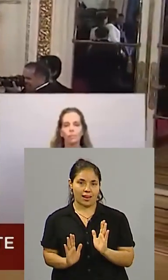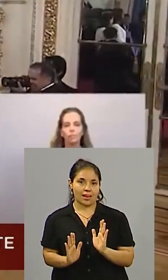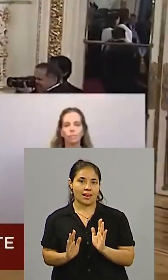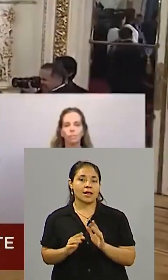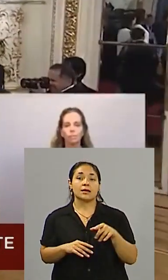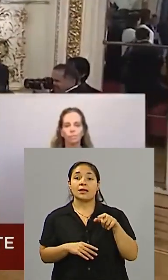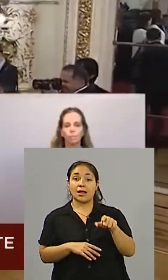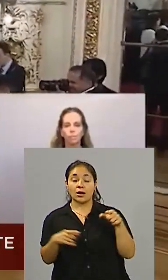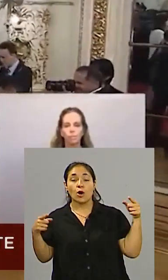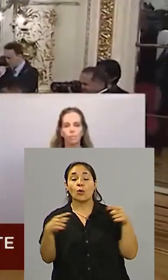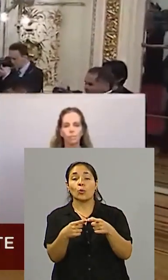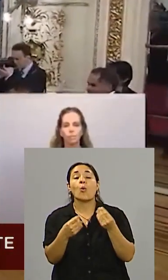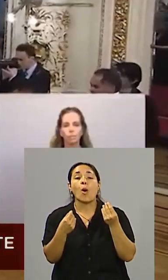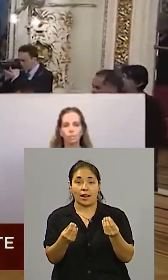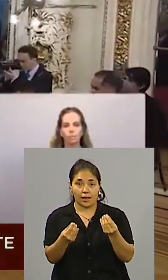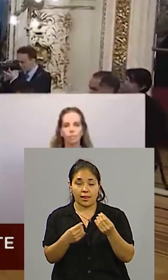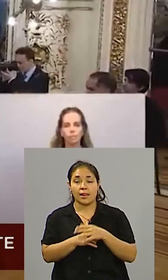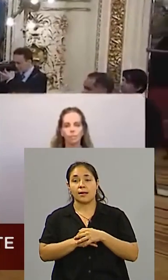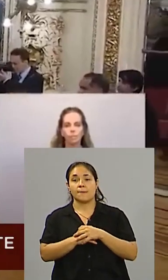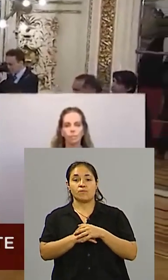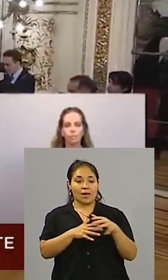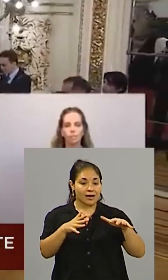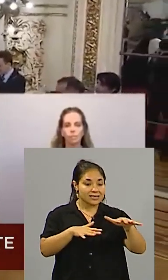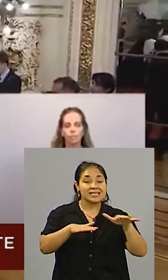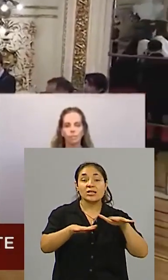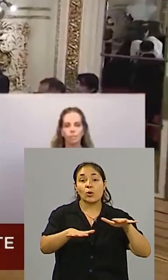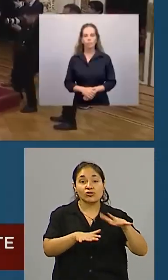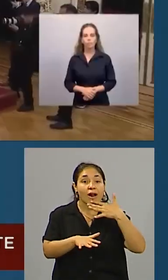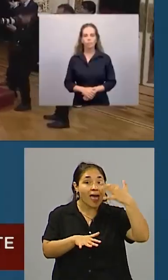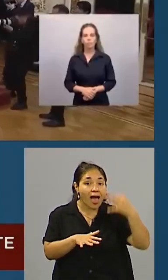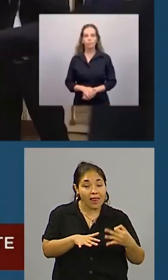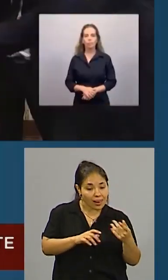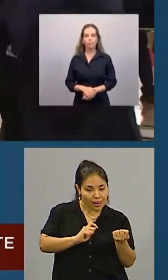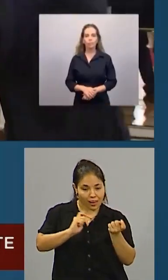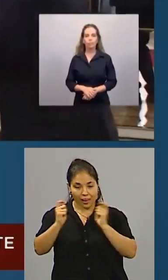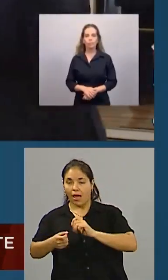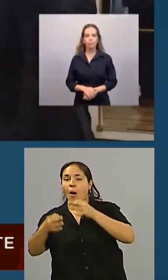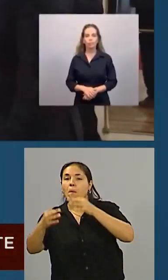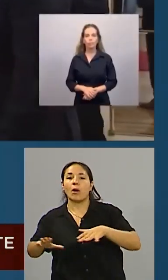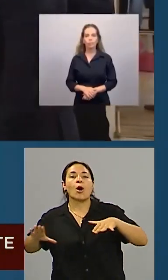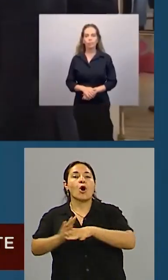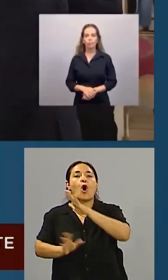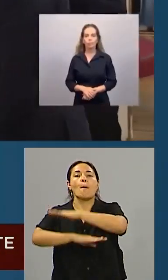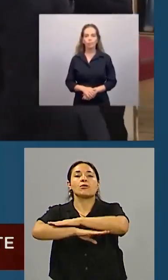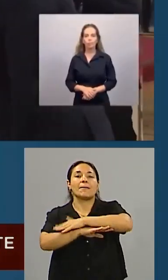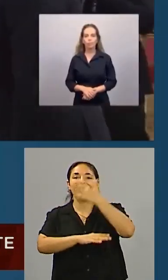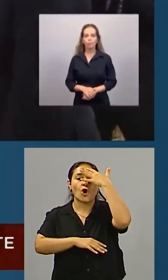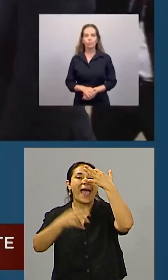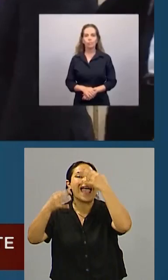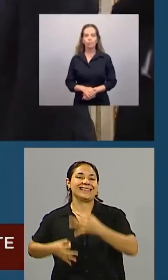Entonces él lo que quiere hacer es adecuar la realidad a ese comportamiento ético que deberíamos tener los seres humanos. Y